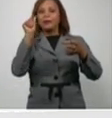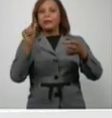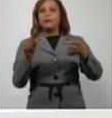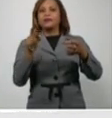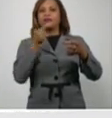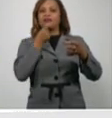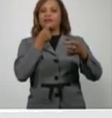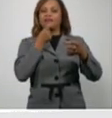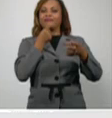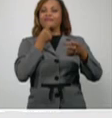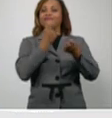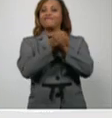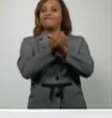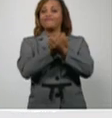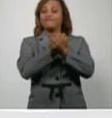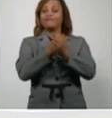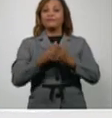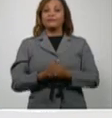día de ayer.